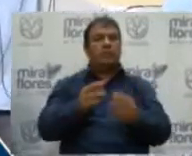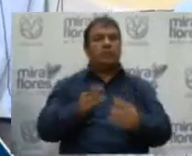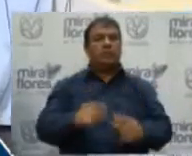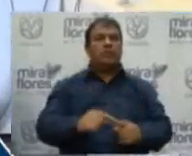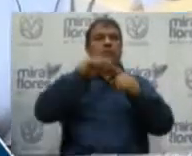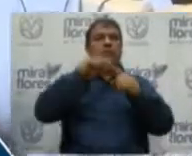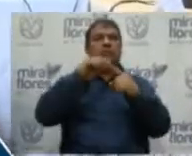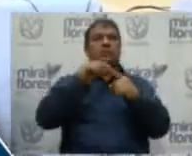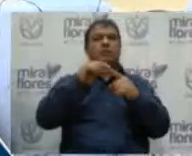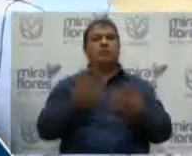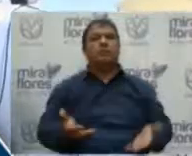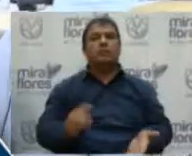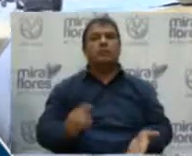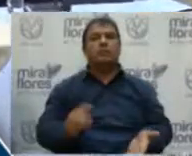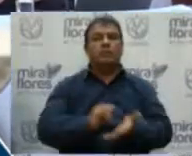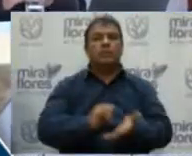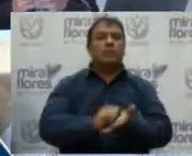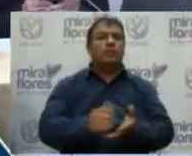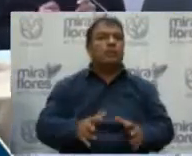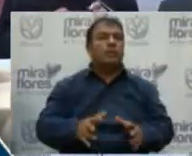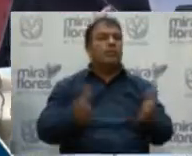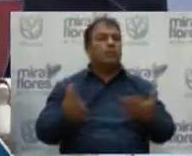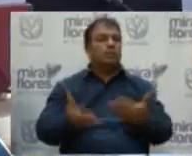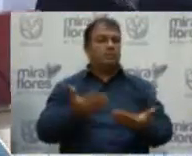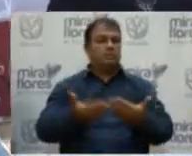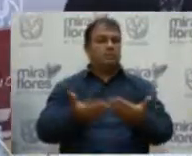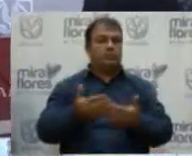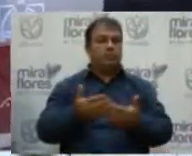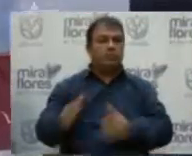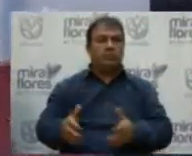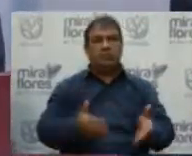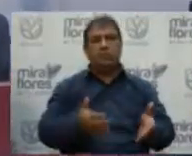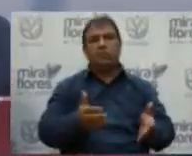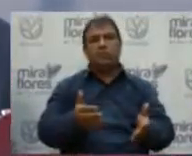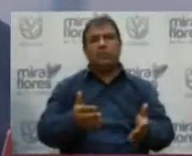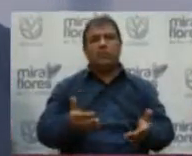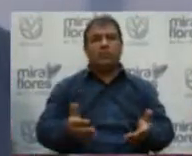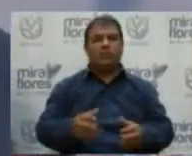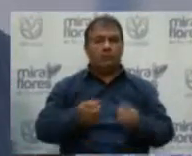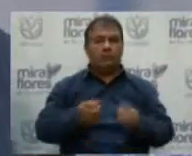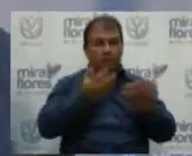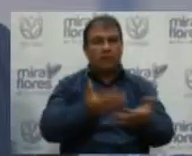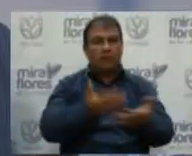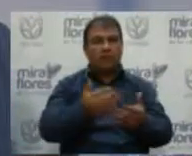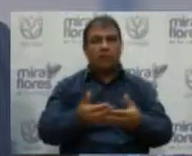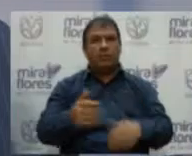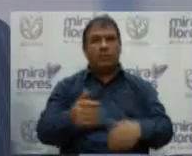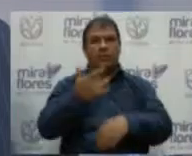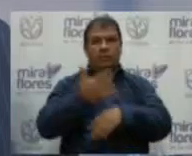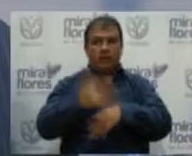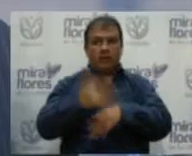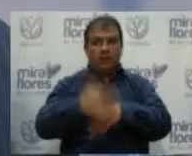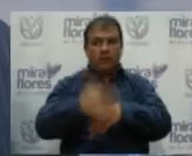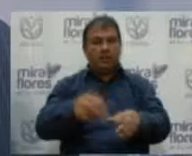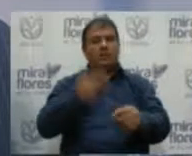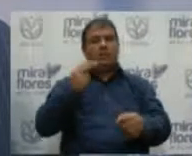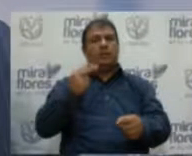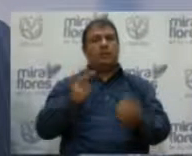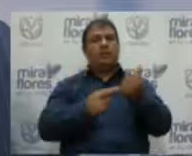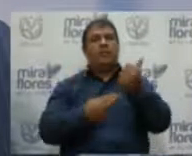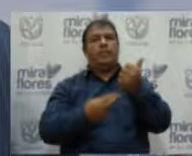extraordinaria, que es una sesión muy simple y muy sencilla. En realidad se definió la vacancia del